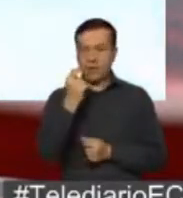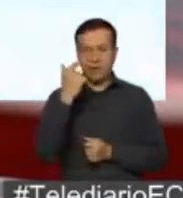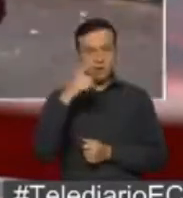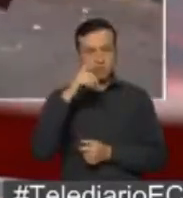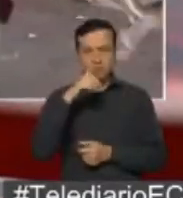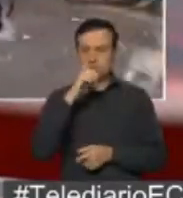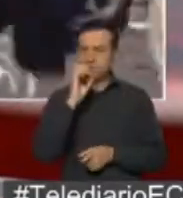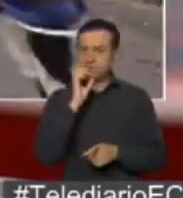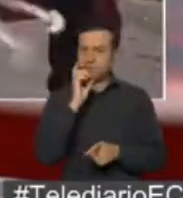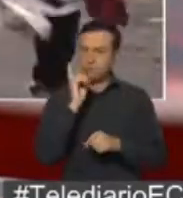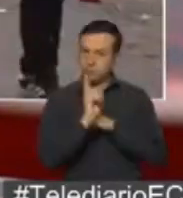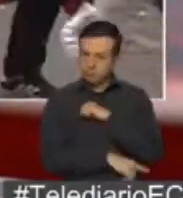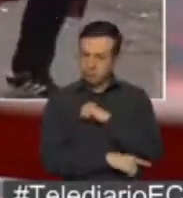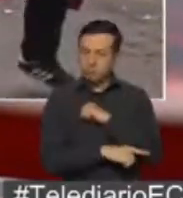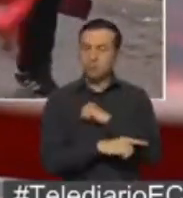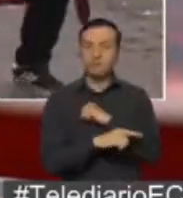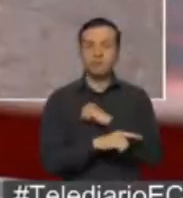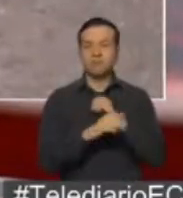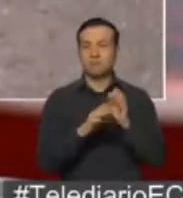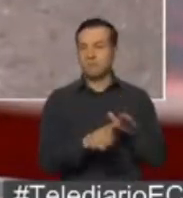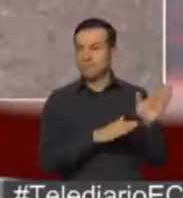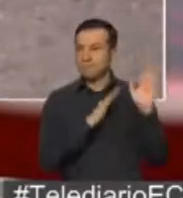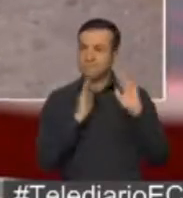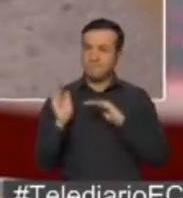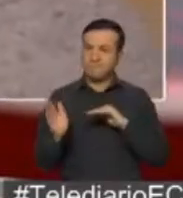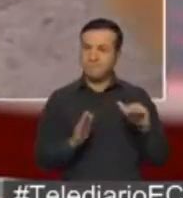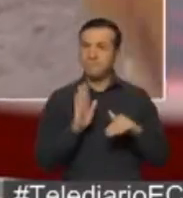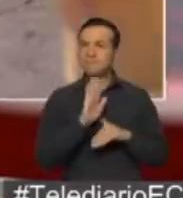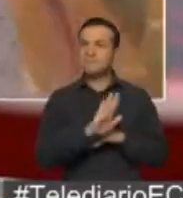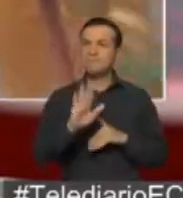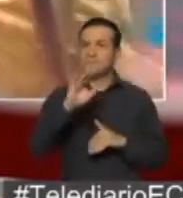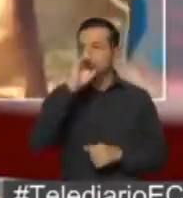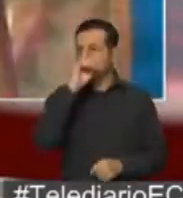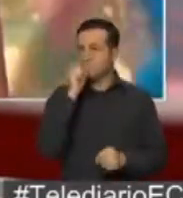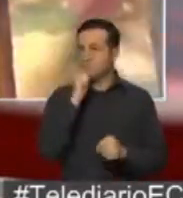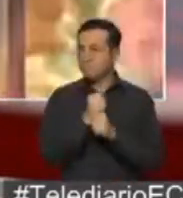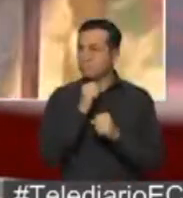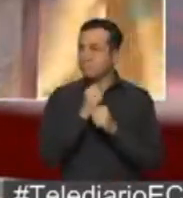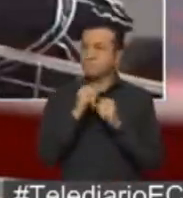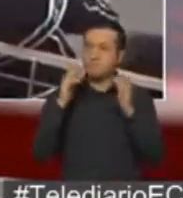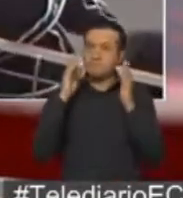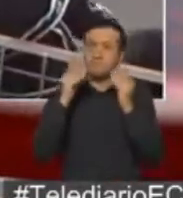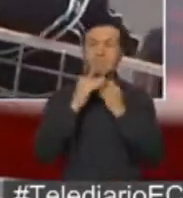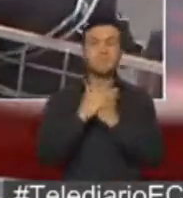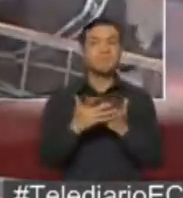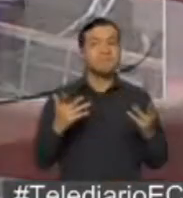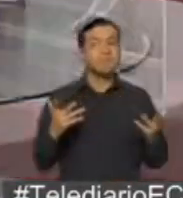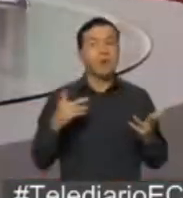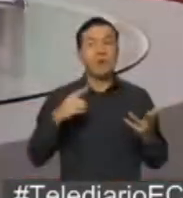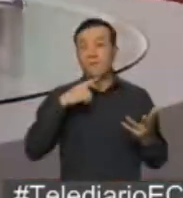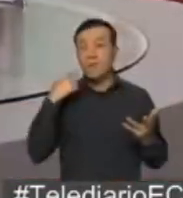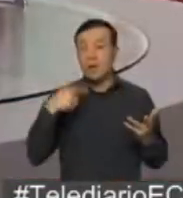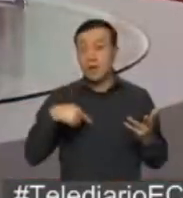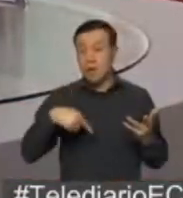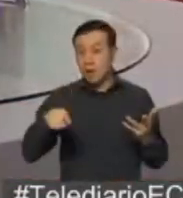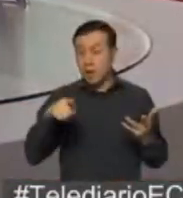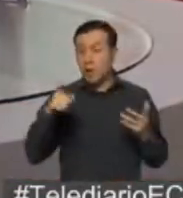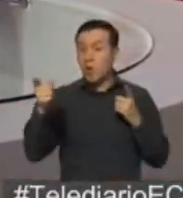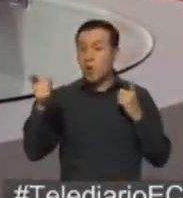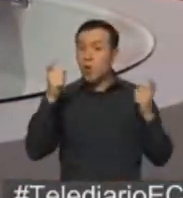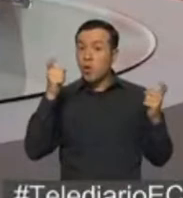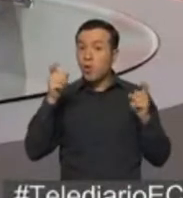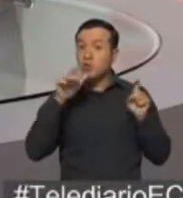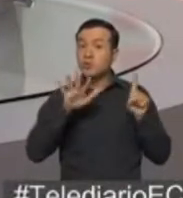acciones. De acuerdo. Otro de los trabajos que ustedes están enfocando para este feriado es el control en